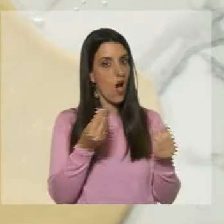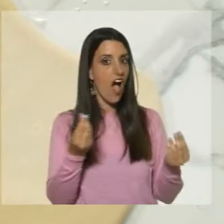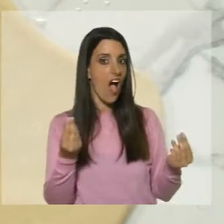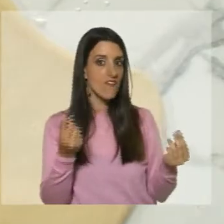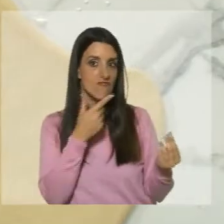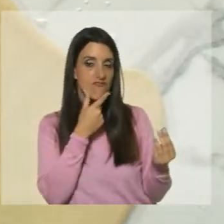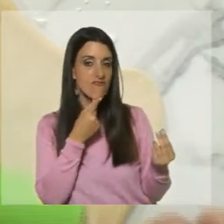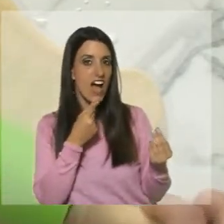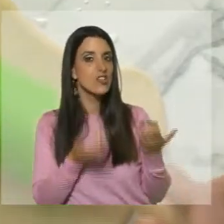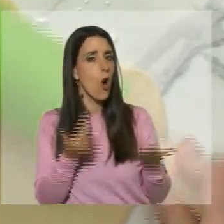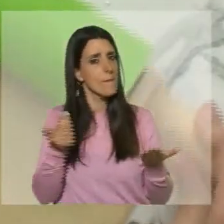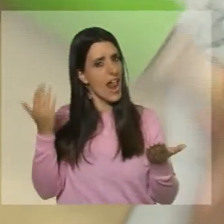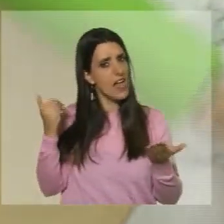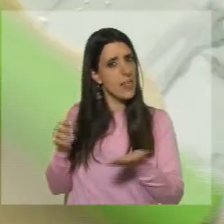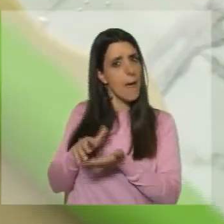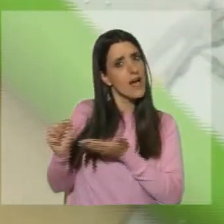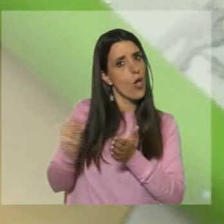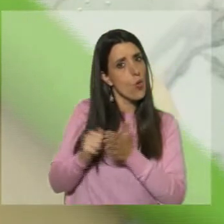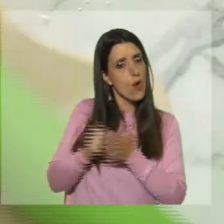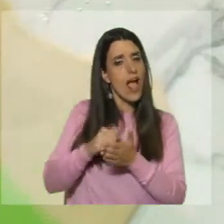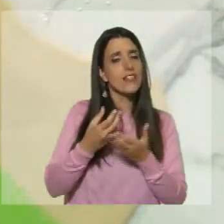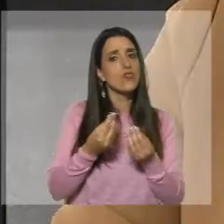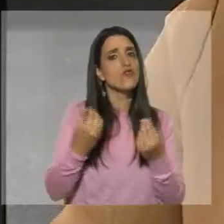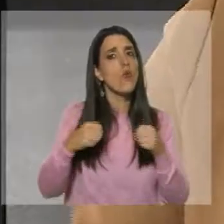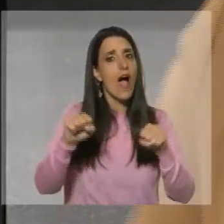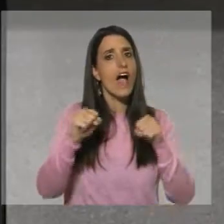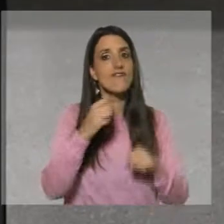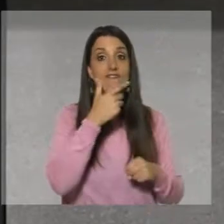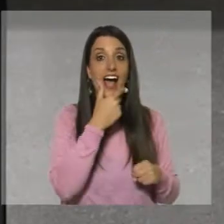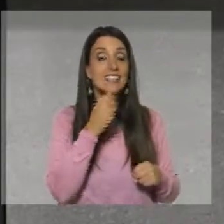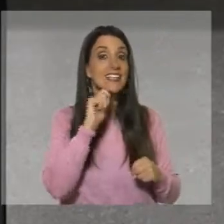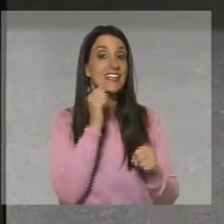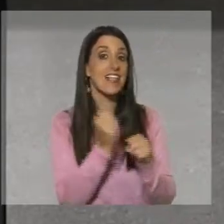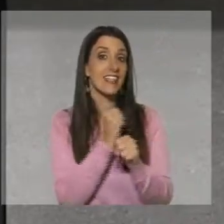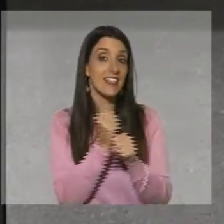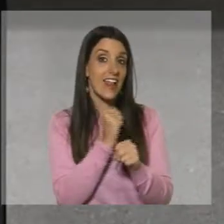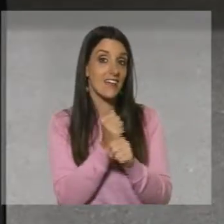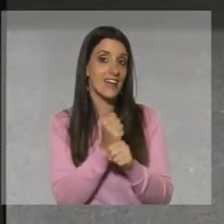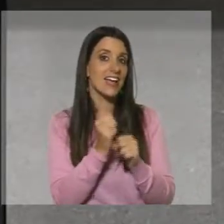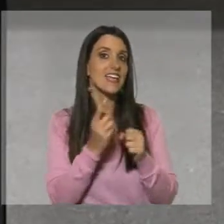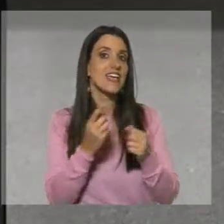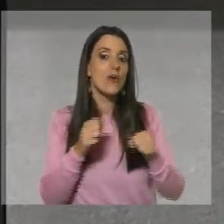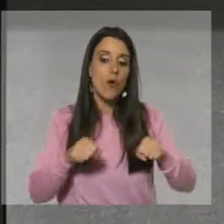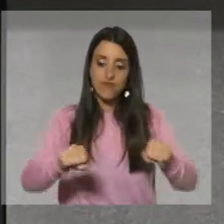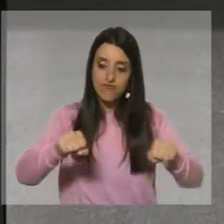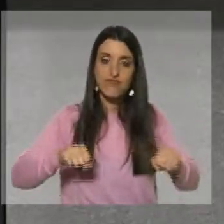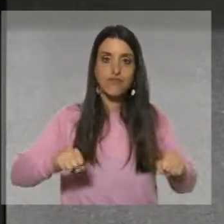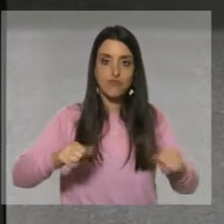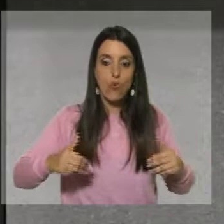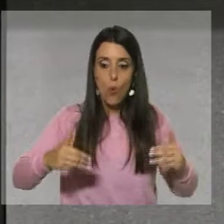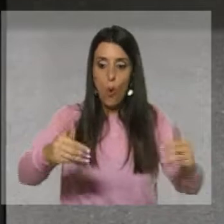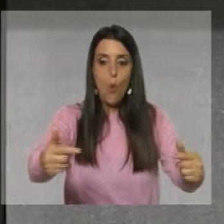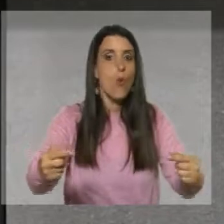masa, masa me refiero. Claro, es una masa fácil y es una masa agradable de trabajar y es agradecida. No te vas a encontrar con masa que te